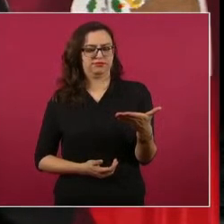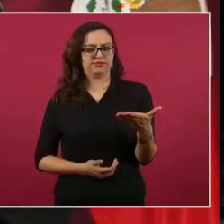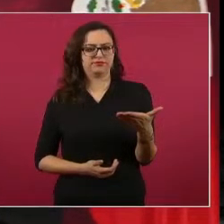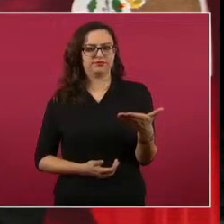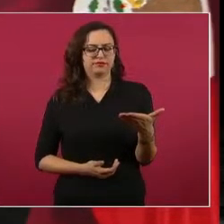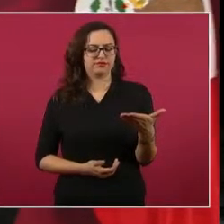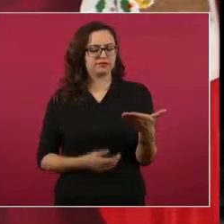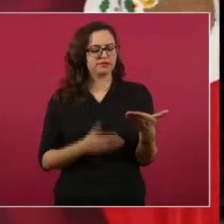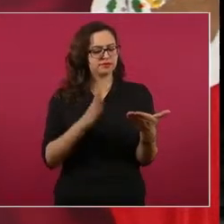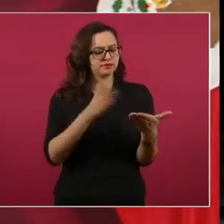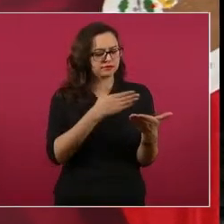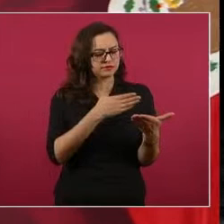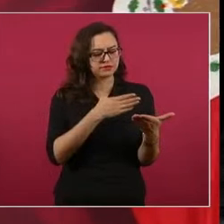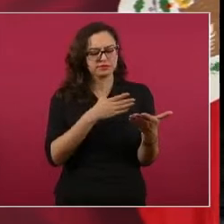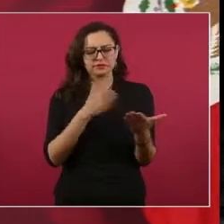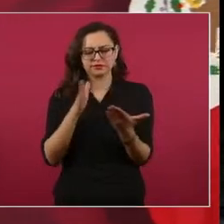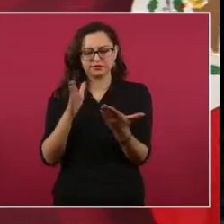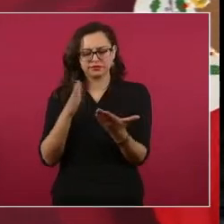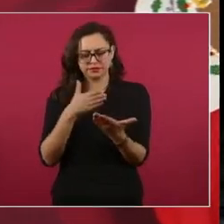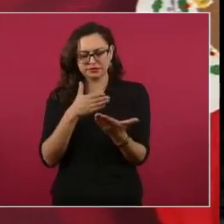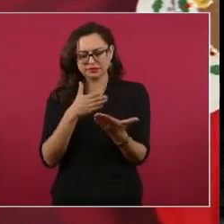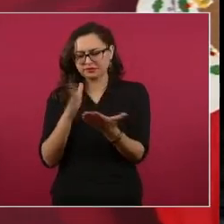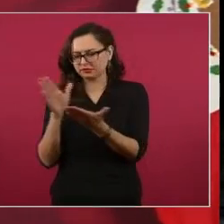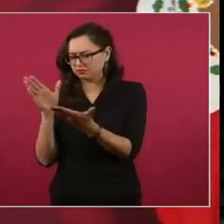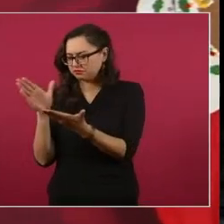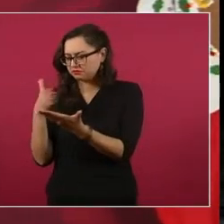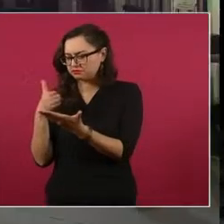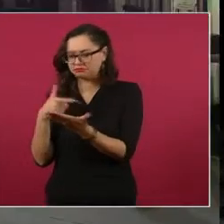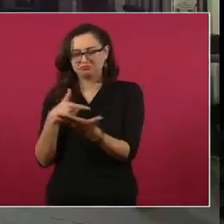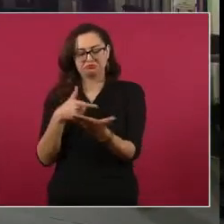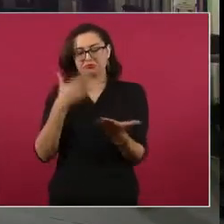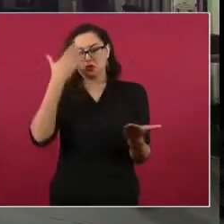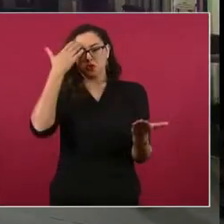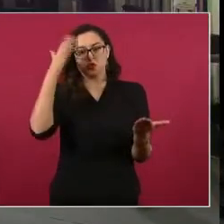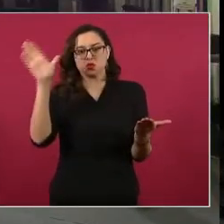y los veo pues no conozco a ninguno